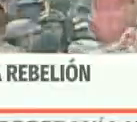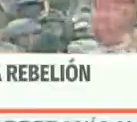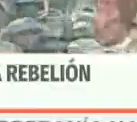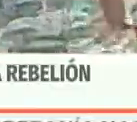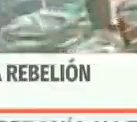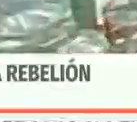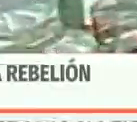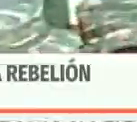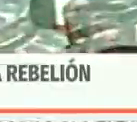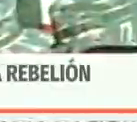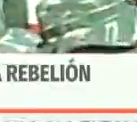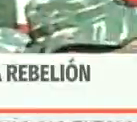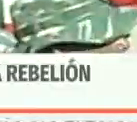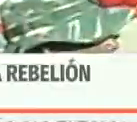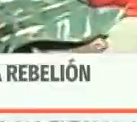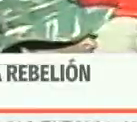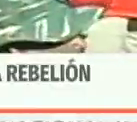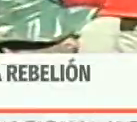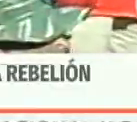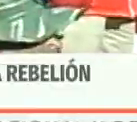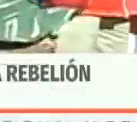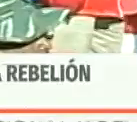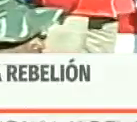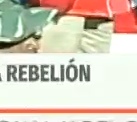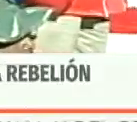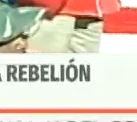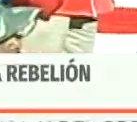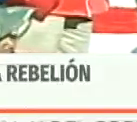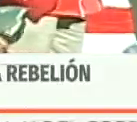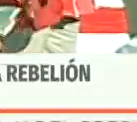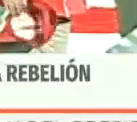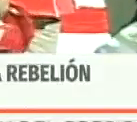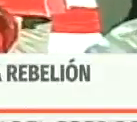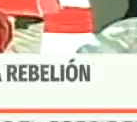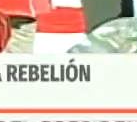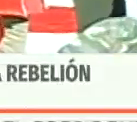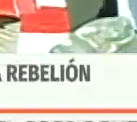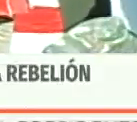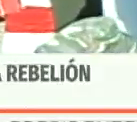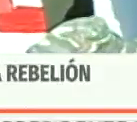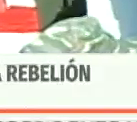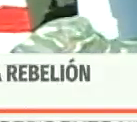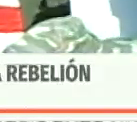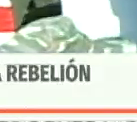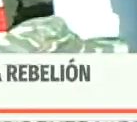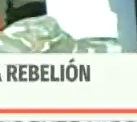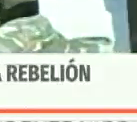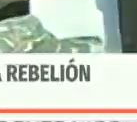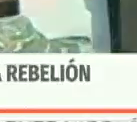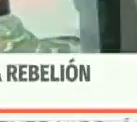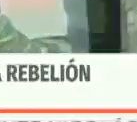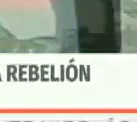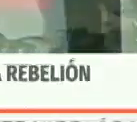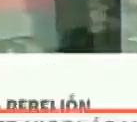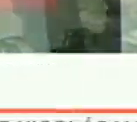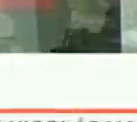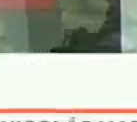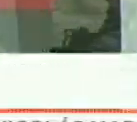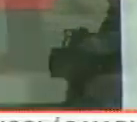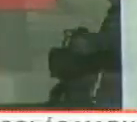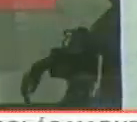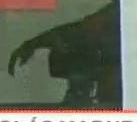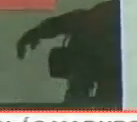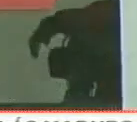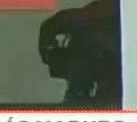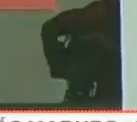patria. Estamos hechos de los ideales de Simón Bolívar, así como también del comandante supremo y eterno